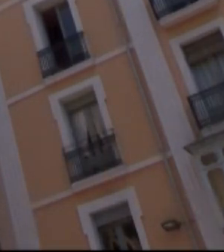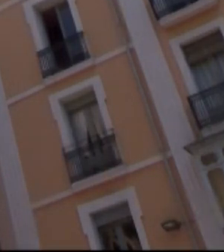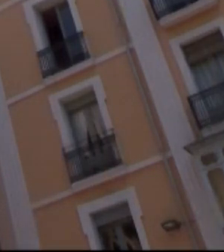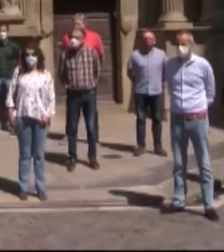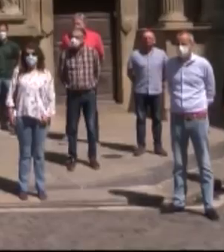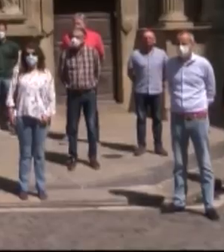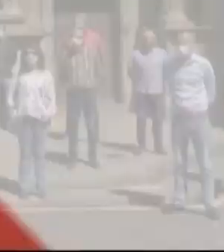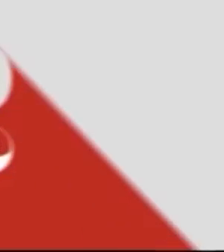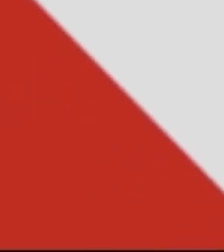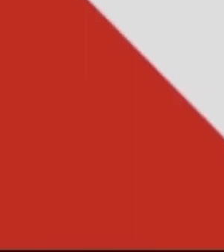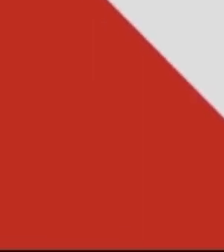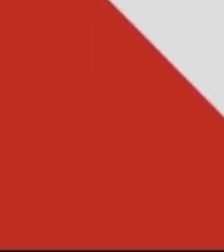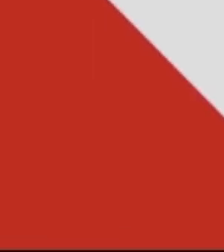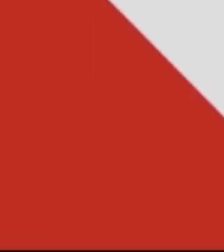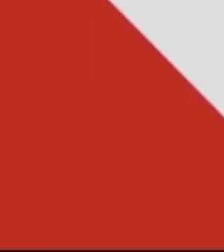¡Gracias!